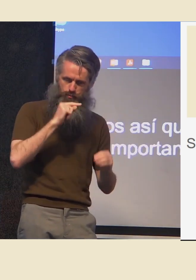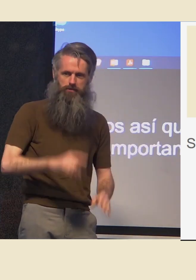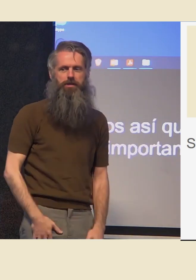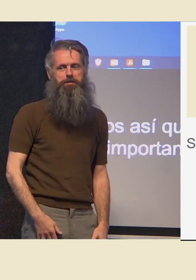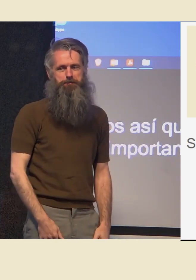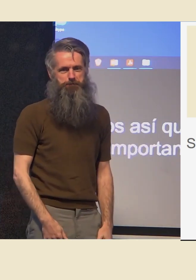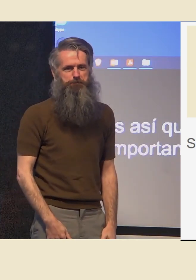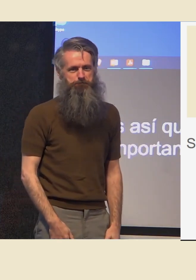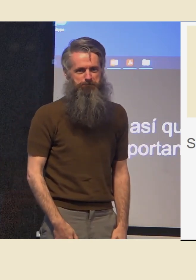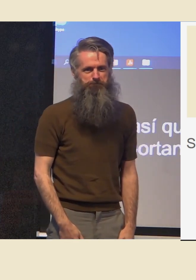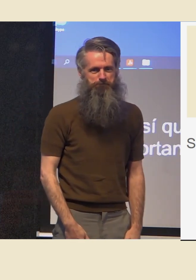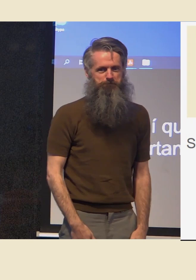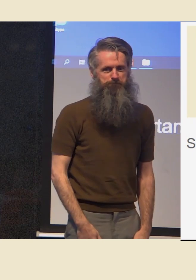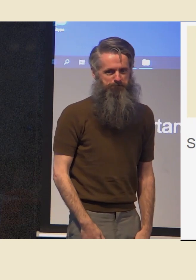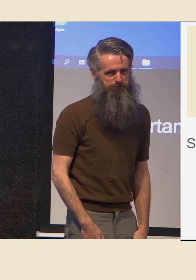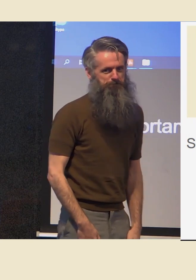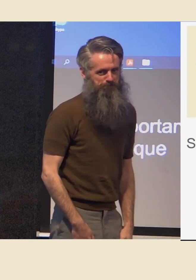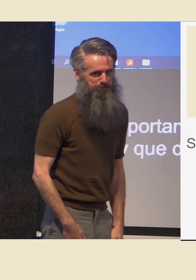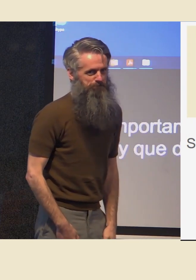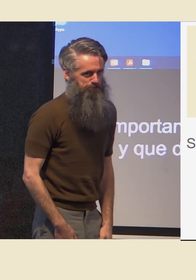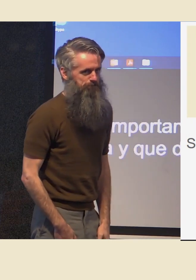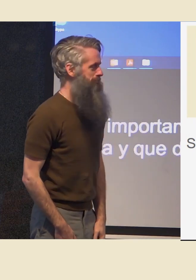la universidad se tenga esto en cuenta.